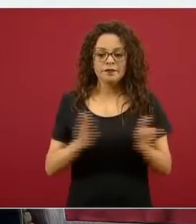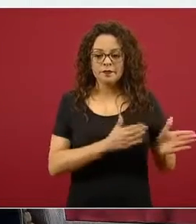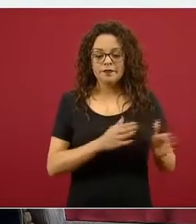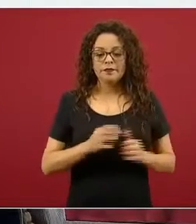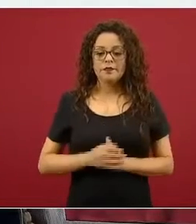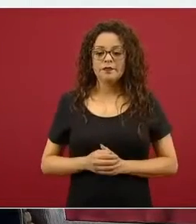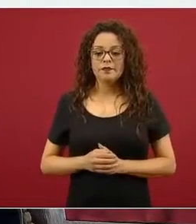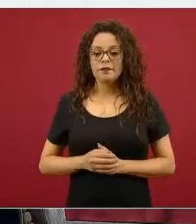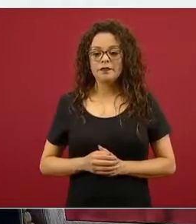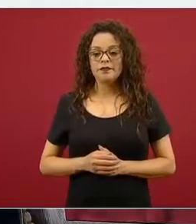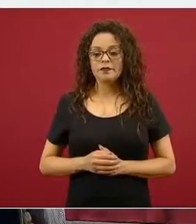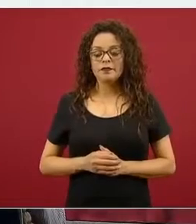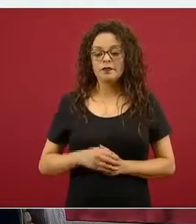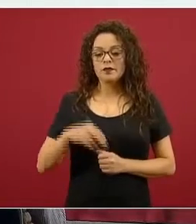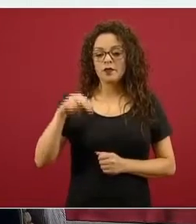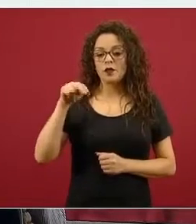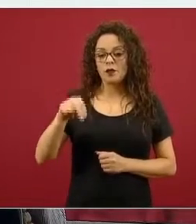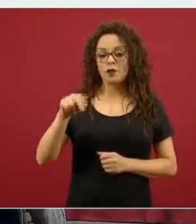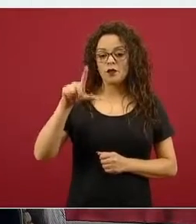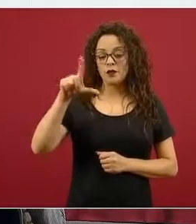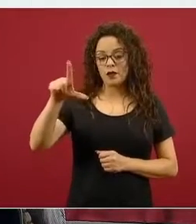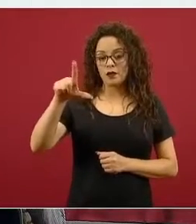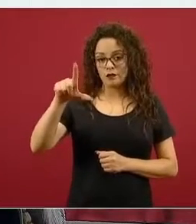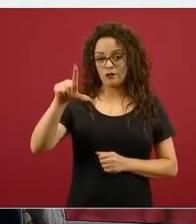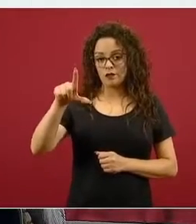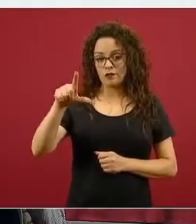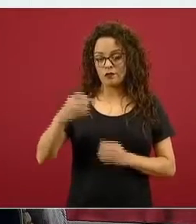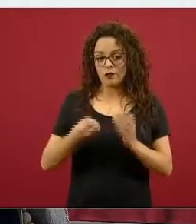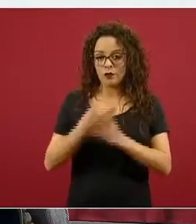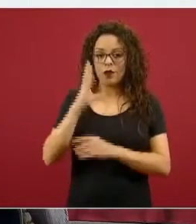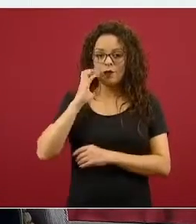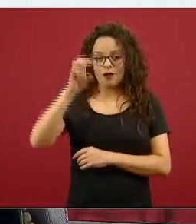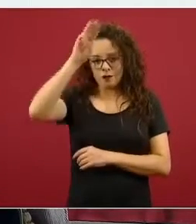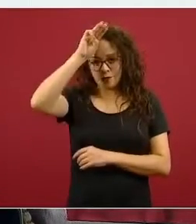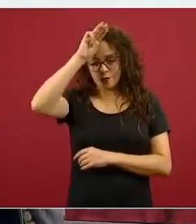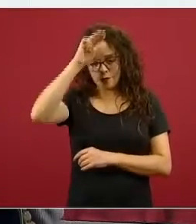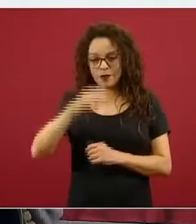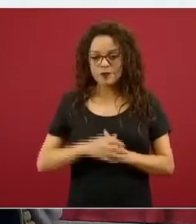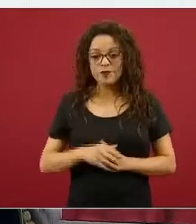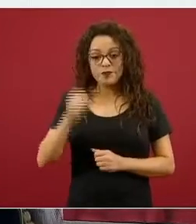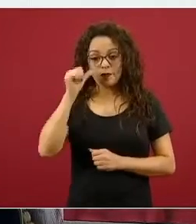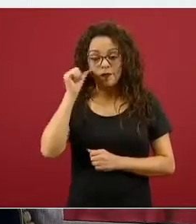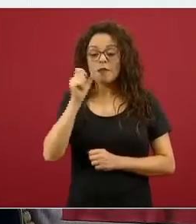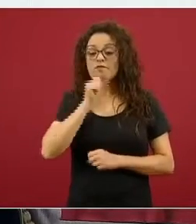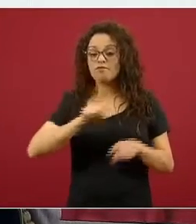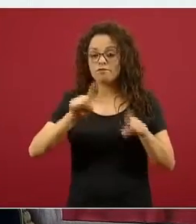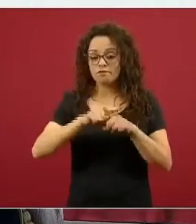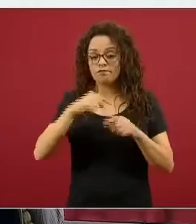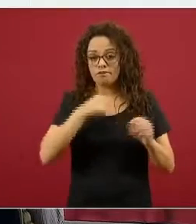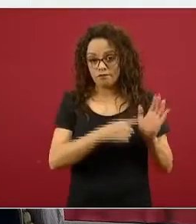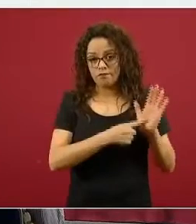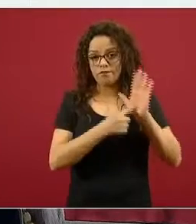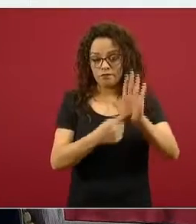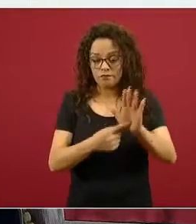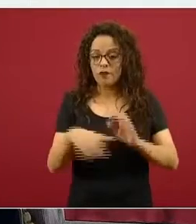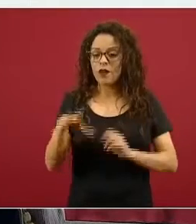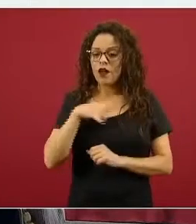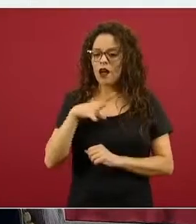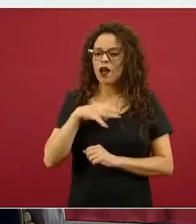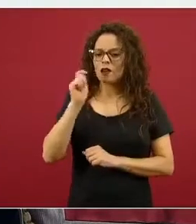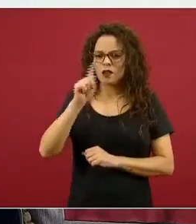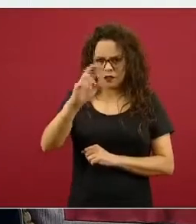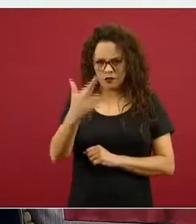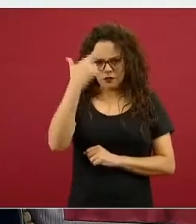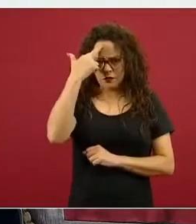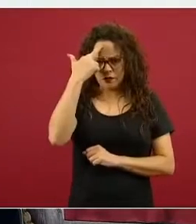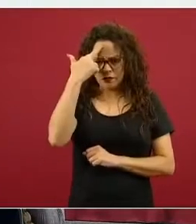León. Nuevo León también son de las entidades que comenté ayer, en donde teníamos también, recuerden que Nuevo